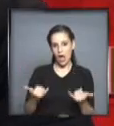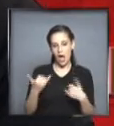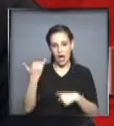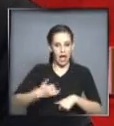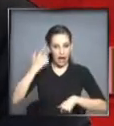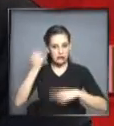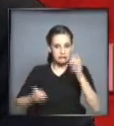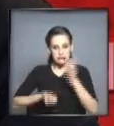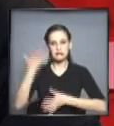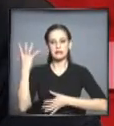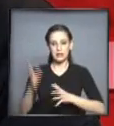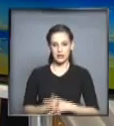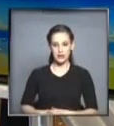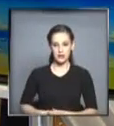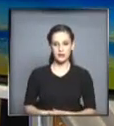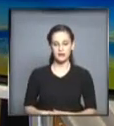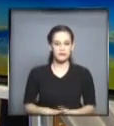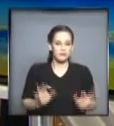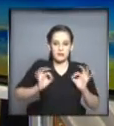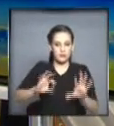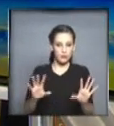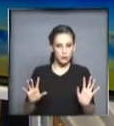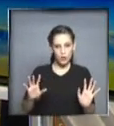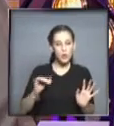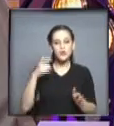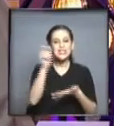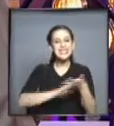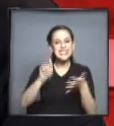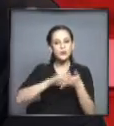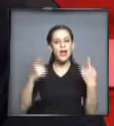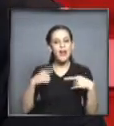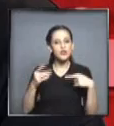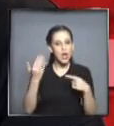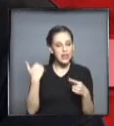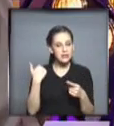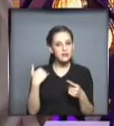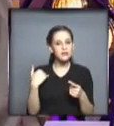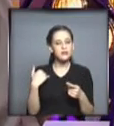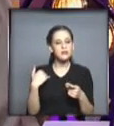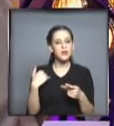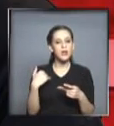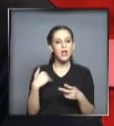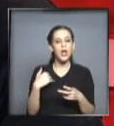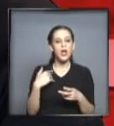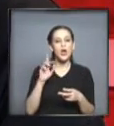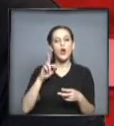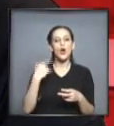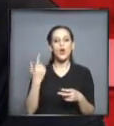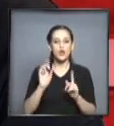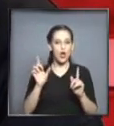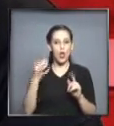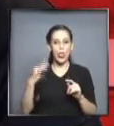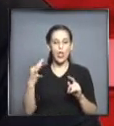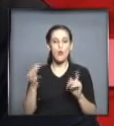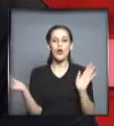pero sí, hago. ¿Sadaik? Hago lo que puedo. ¿Qué? ¿Escribiste alguna canción en Sadaik? No, todavía no, pero tengo que hacerlo, tengo que ir a registrar